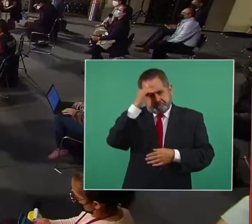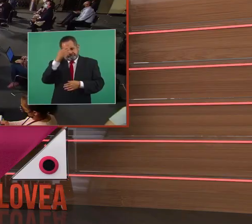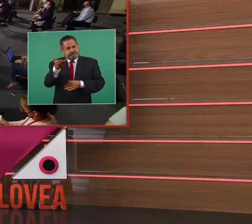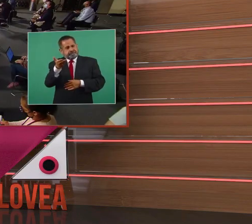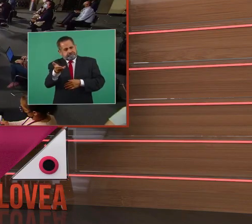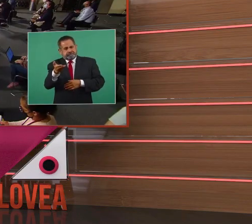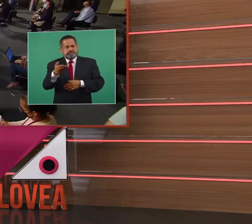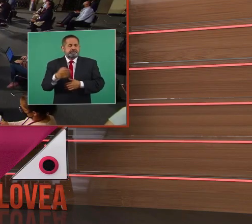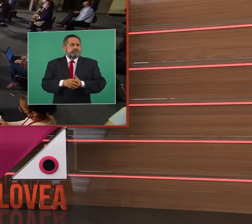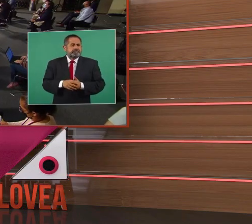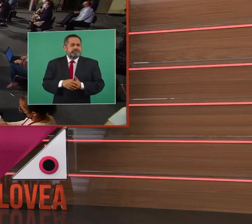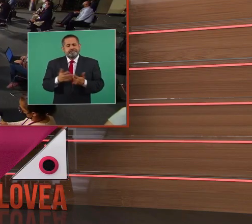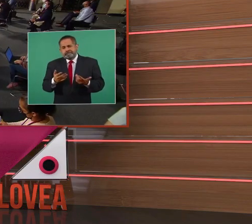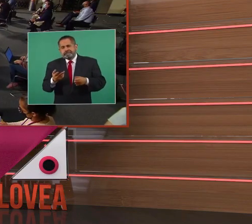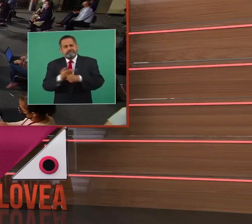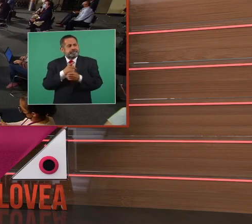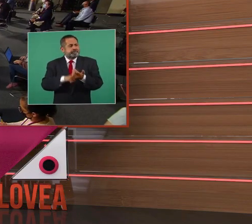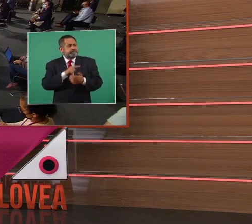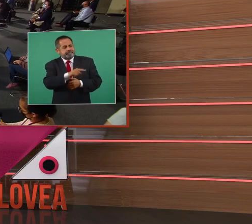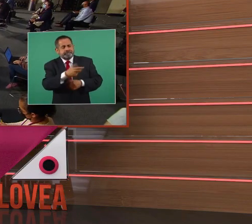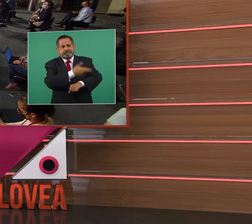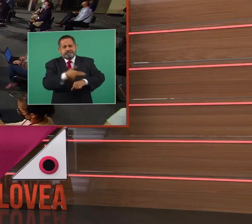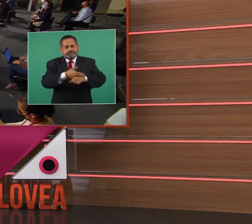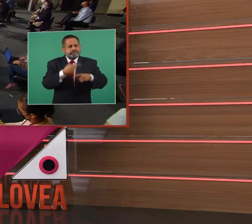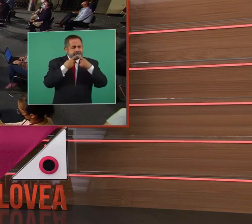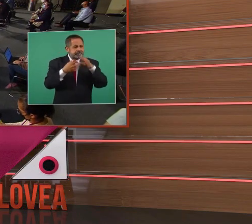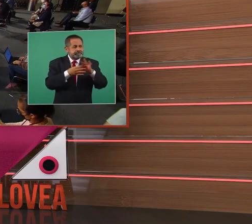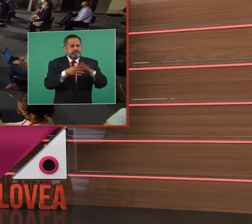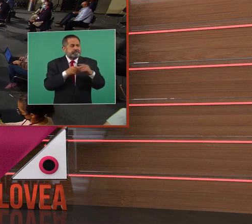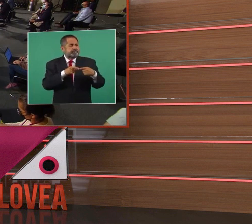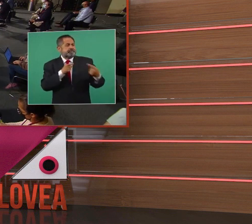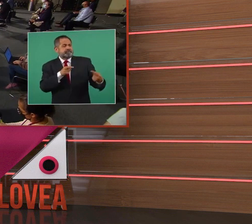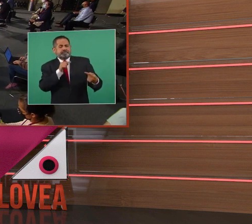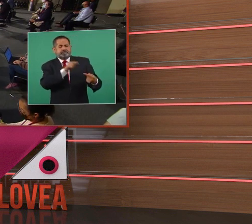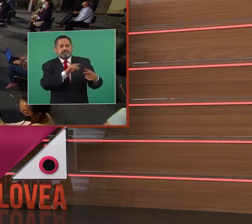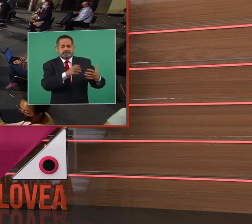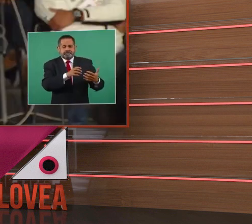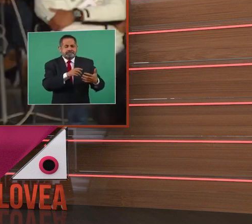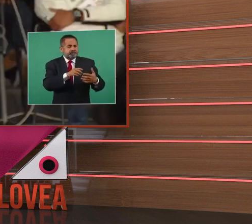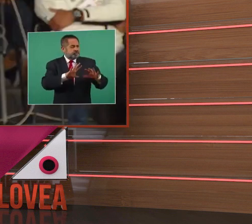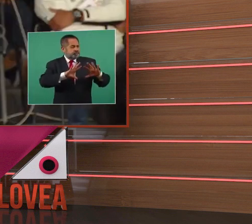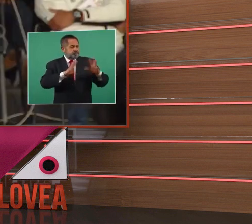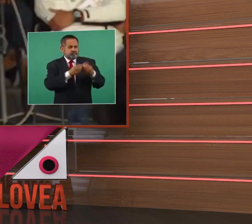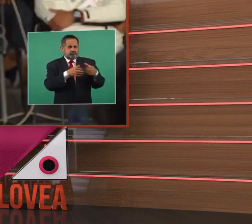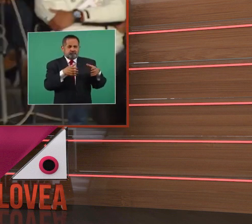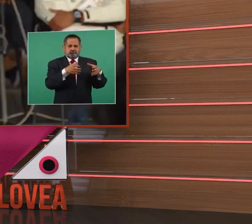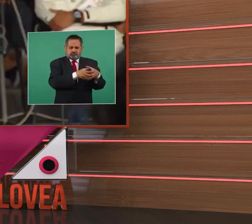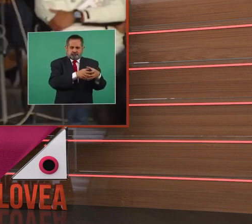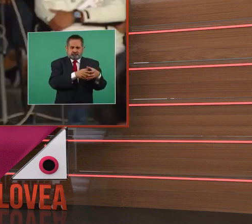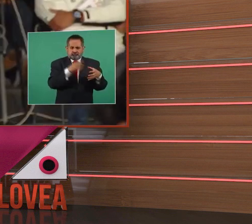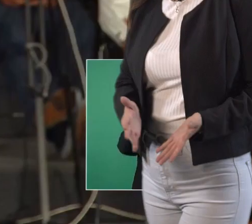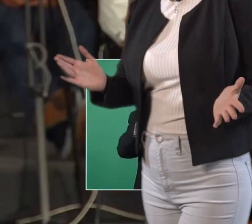legal, pero en esta época de elecciones no se debe de entregar nada que propicie la compra del voto. Las autoridades, todas y todos, debemos de actuar de